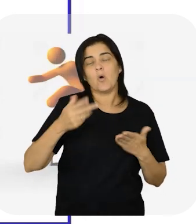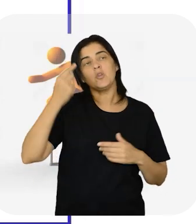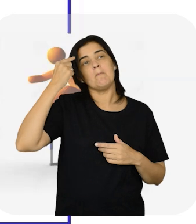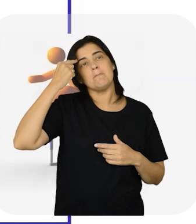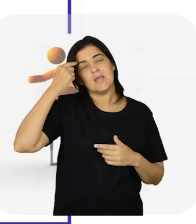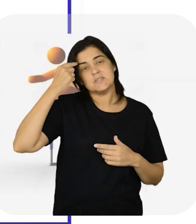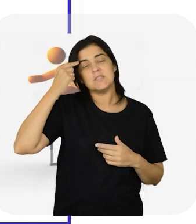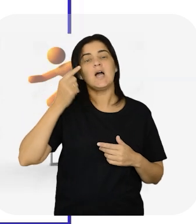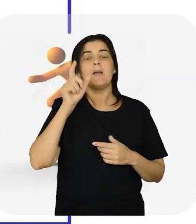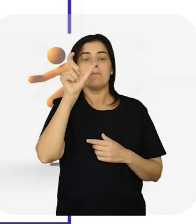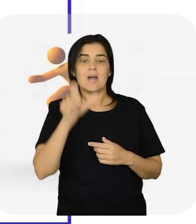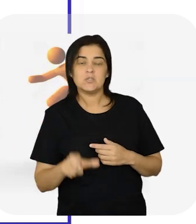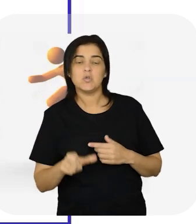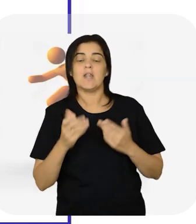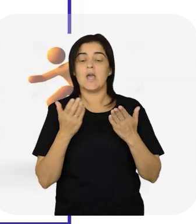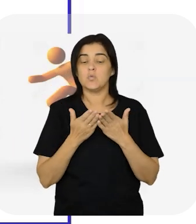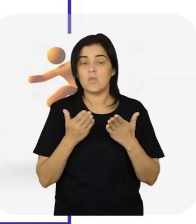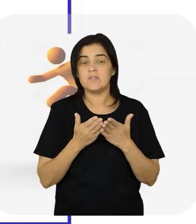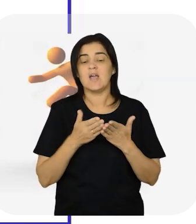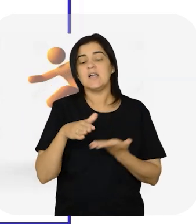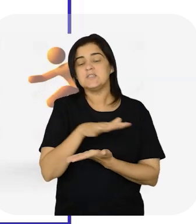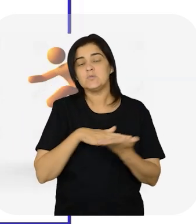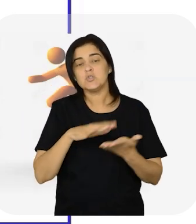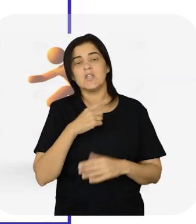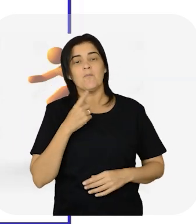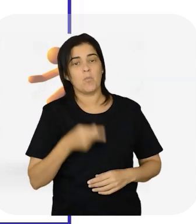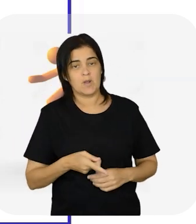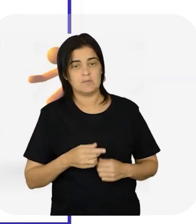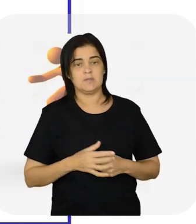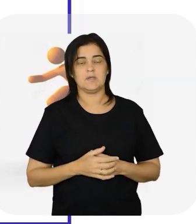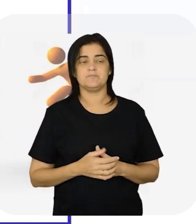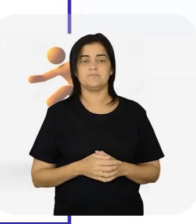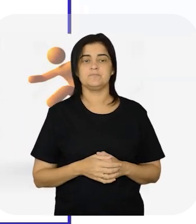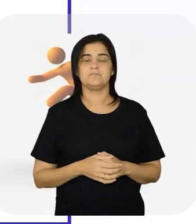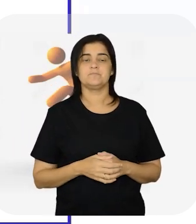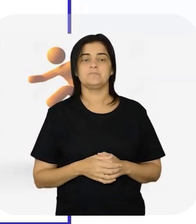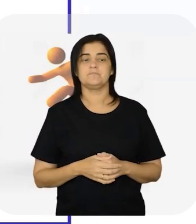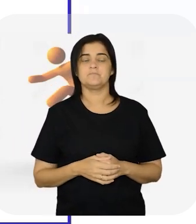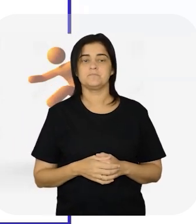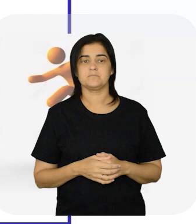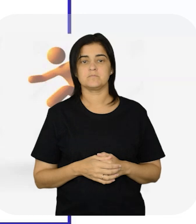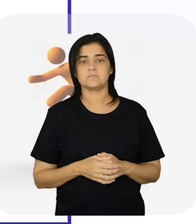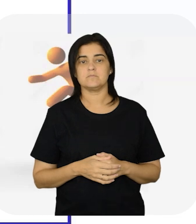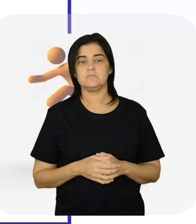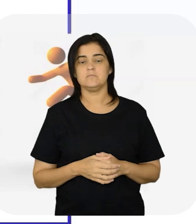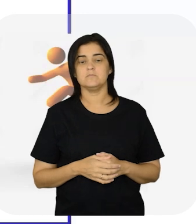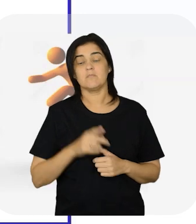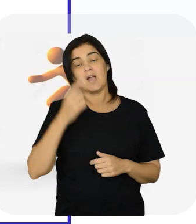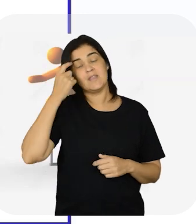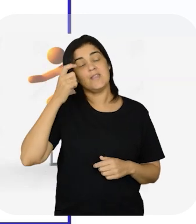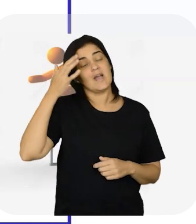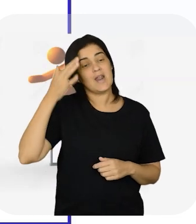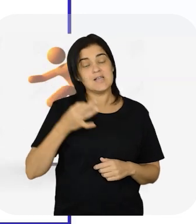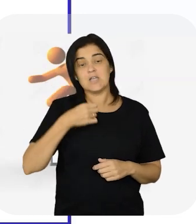pensamos en personas o estudiantes en situación de vulnerabilidad. Esas ideas, creencias